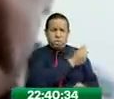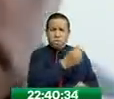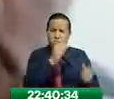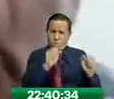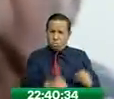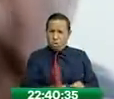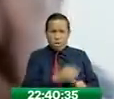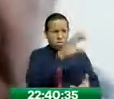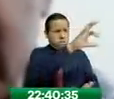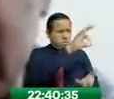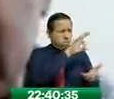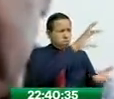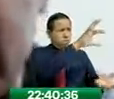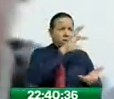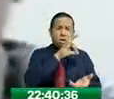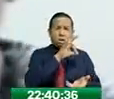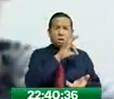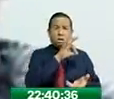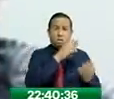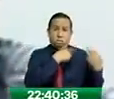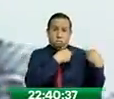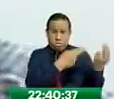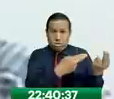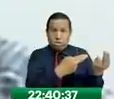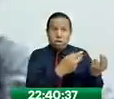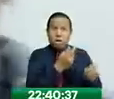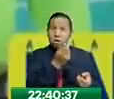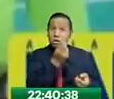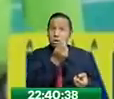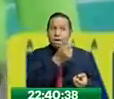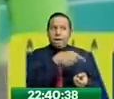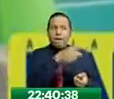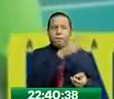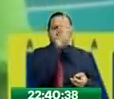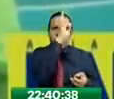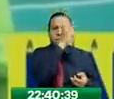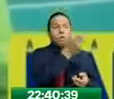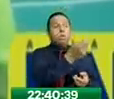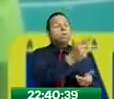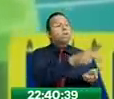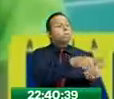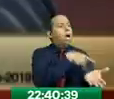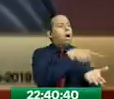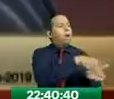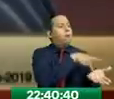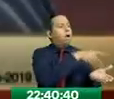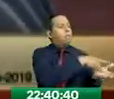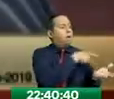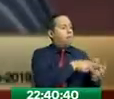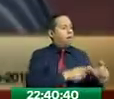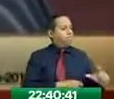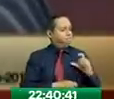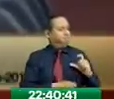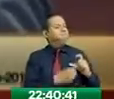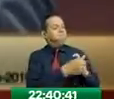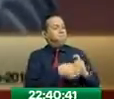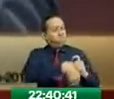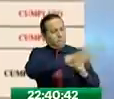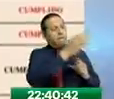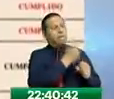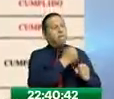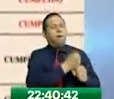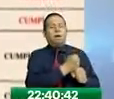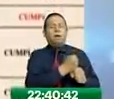tienen un costo y además un diezmo mensual. No es la primera vez que suenan los nombres de estos asambleístas. En una